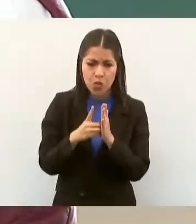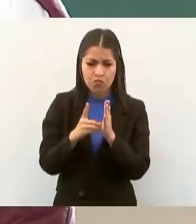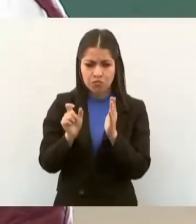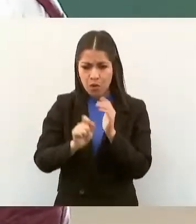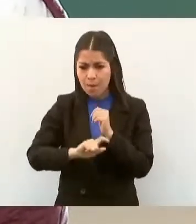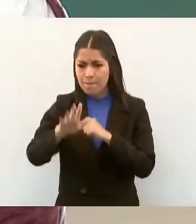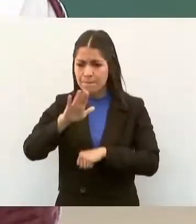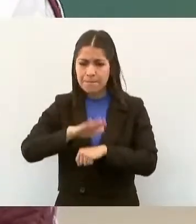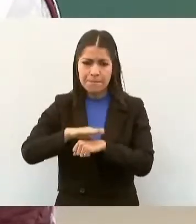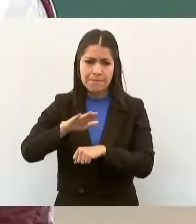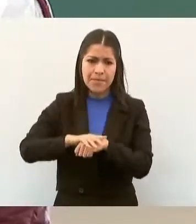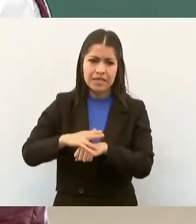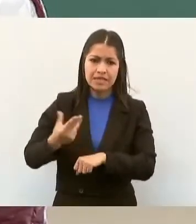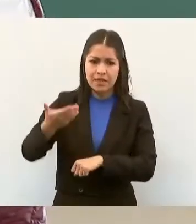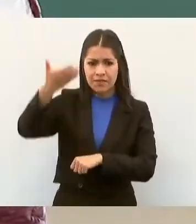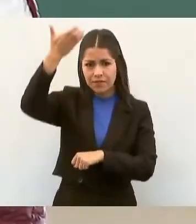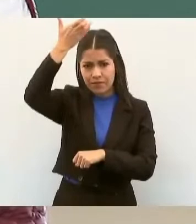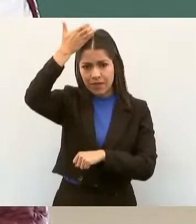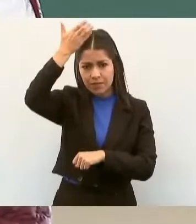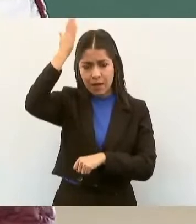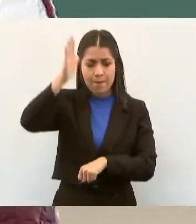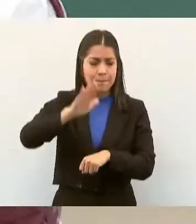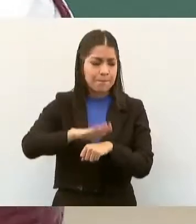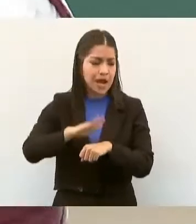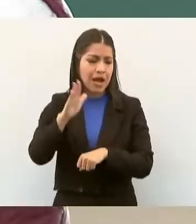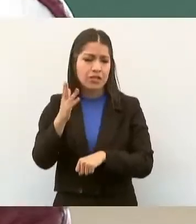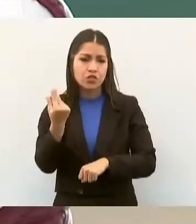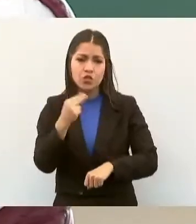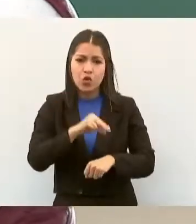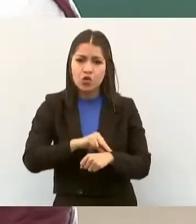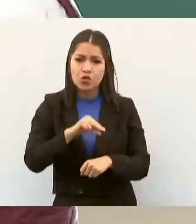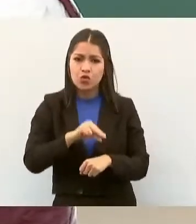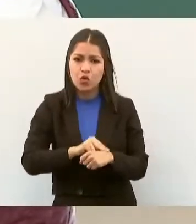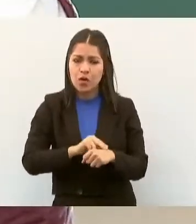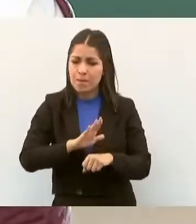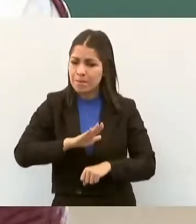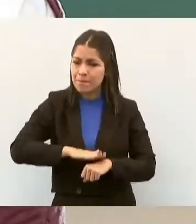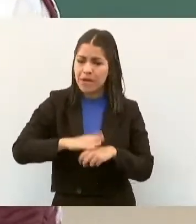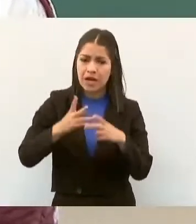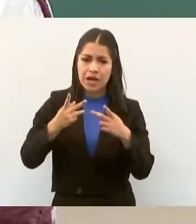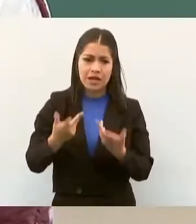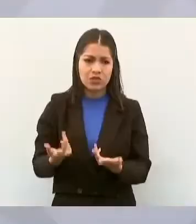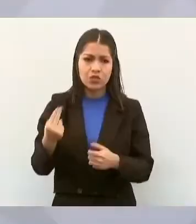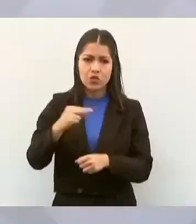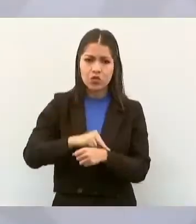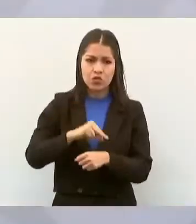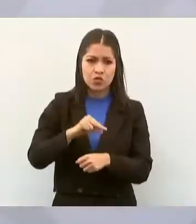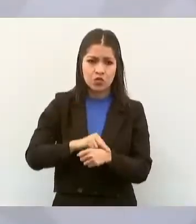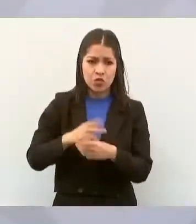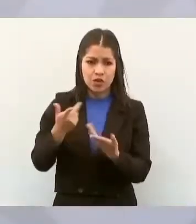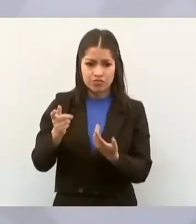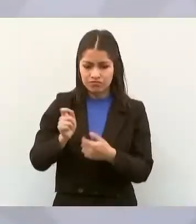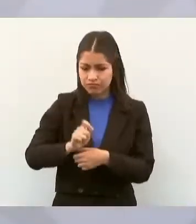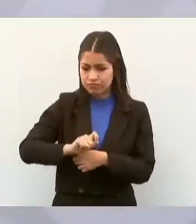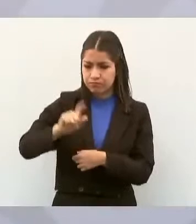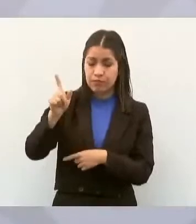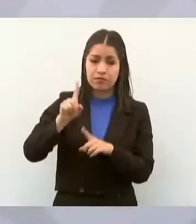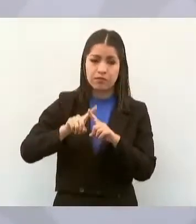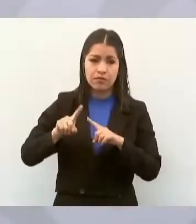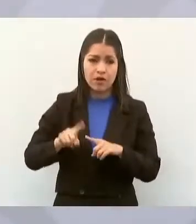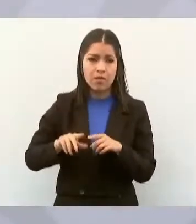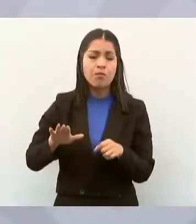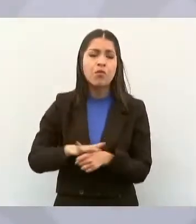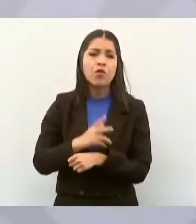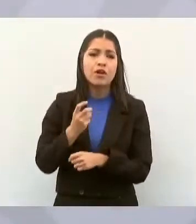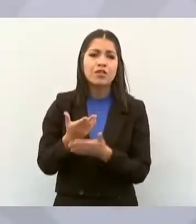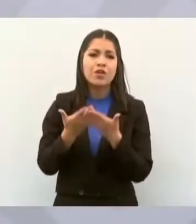más enfermeras, más doctoras, más doctores, más especialistas. Ahora el IMSS Bienestar, por eso